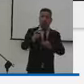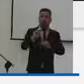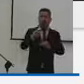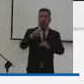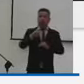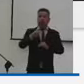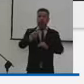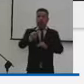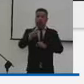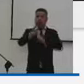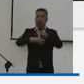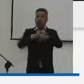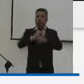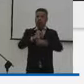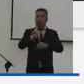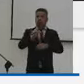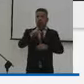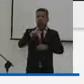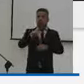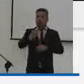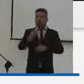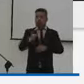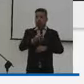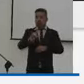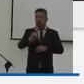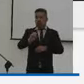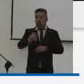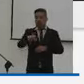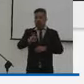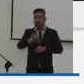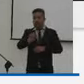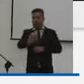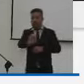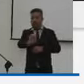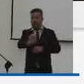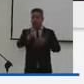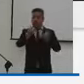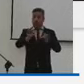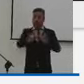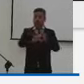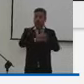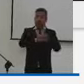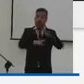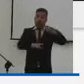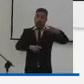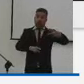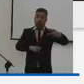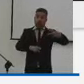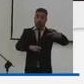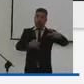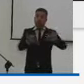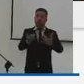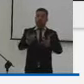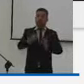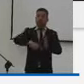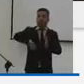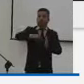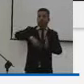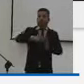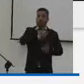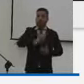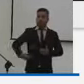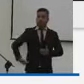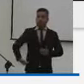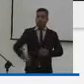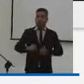Agencia Mundial Antidopaje. En este momento tenemos dos leyes para sanción presidencial.